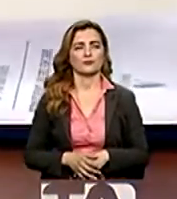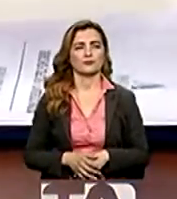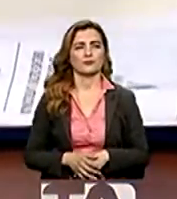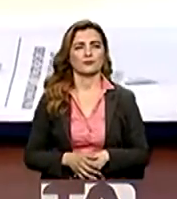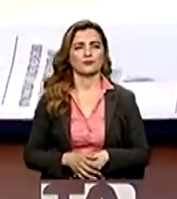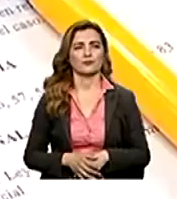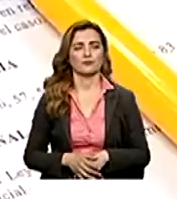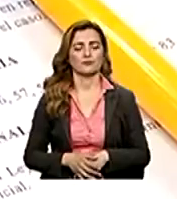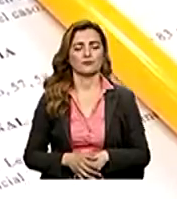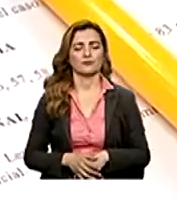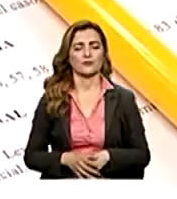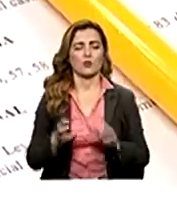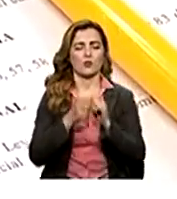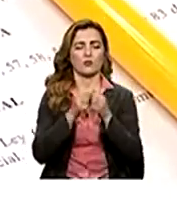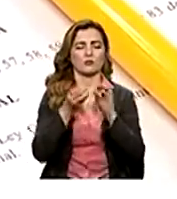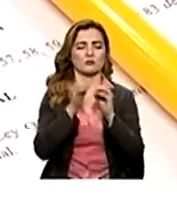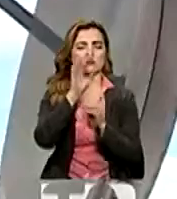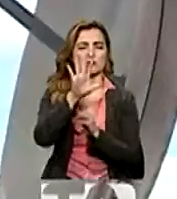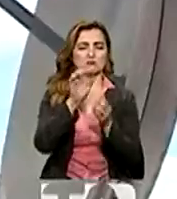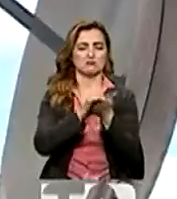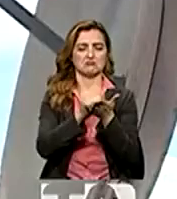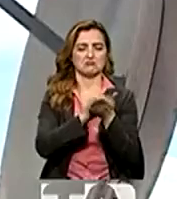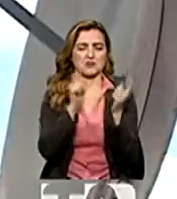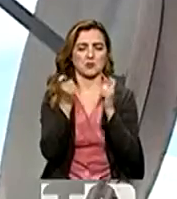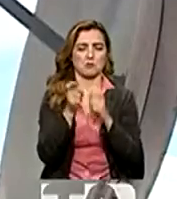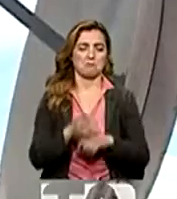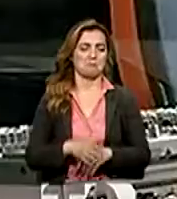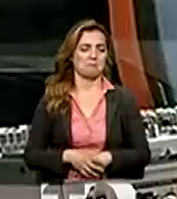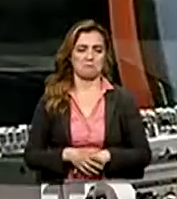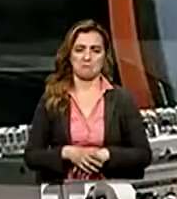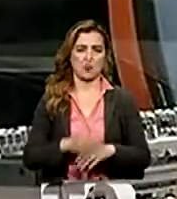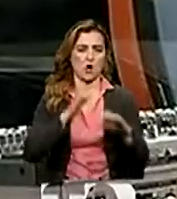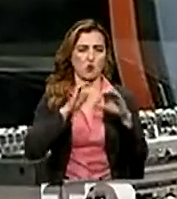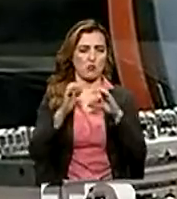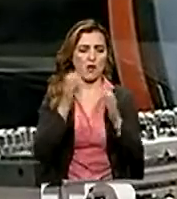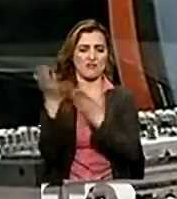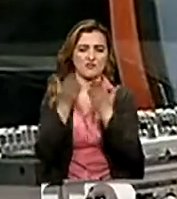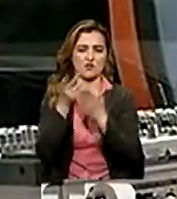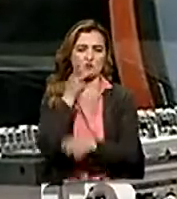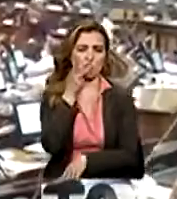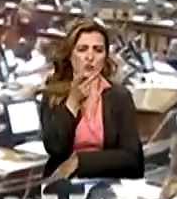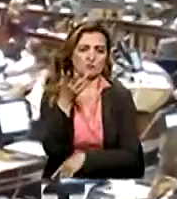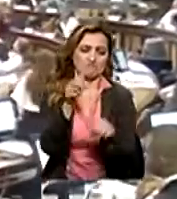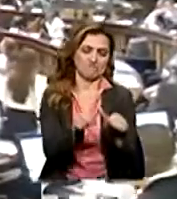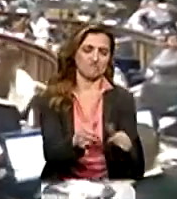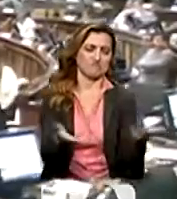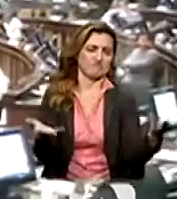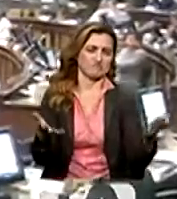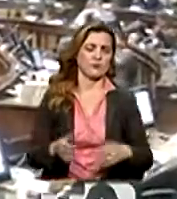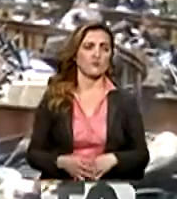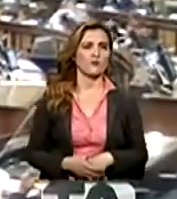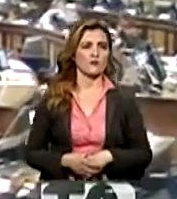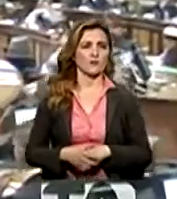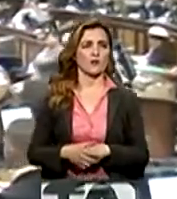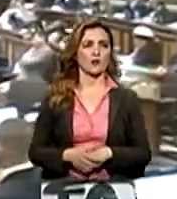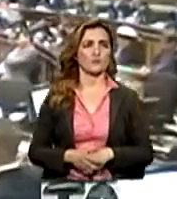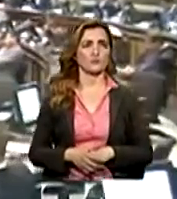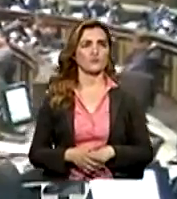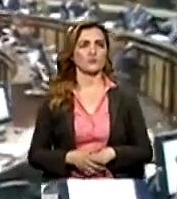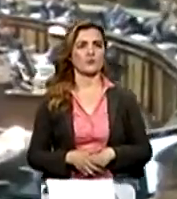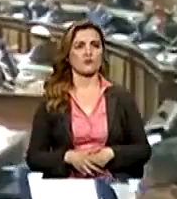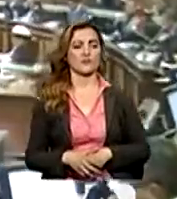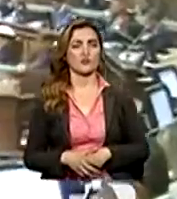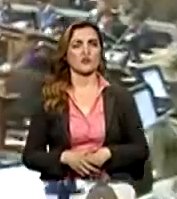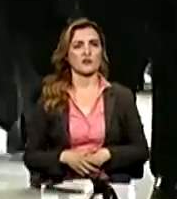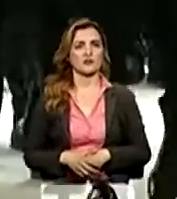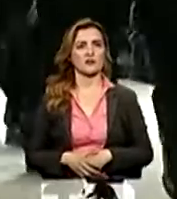problema fue que el artículo 5 no fue reformado y deja la comunicación como un servicio público. La Asamblea ante esto dice que revisará el tema